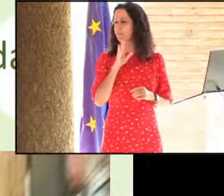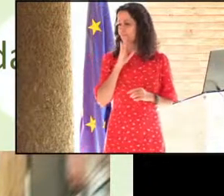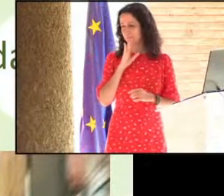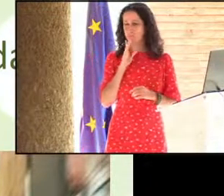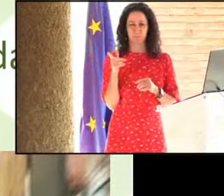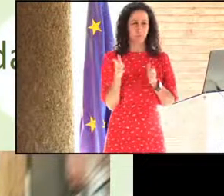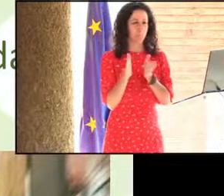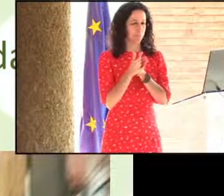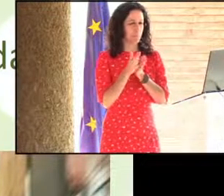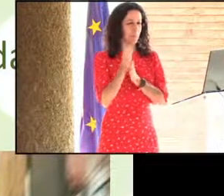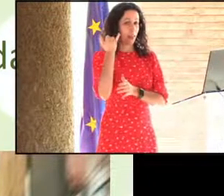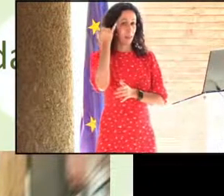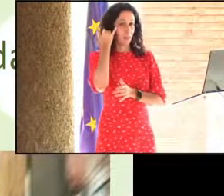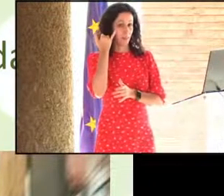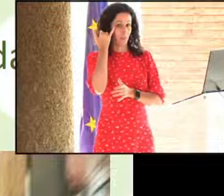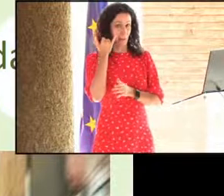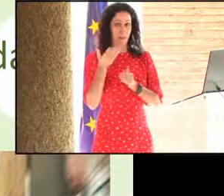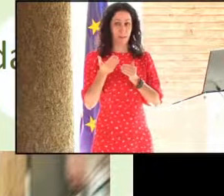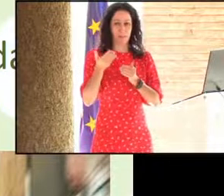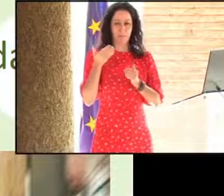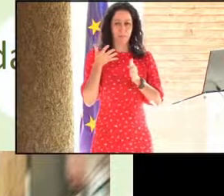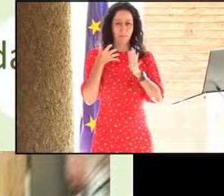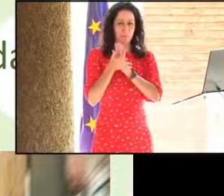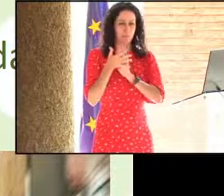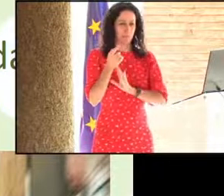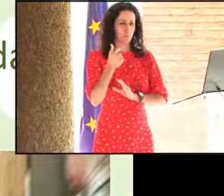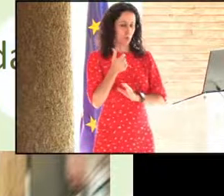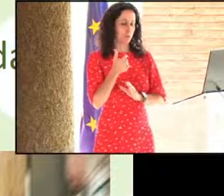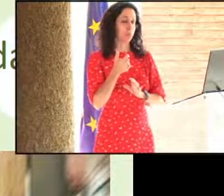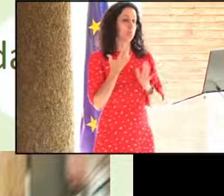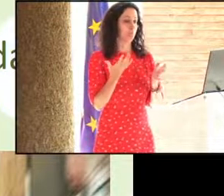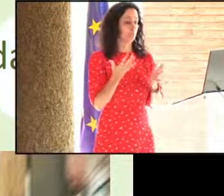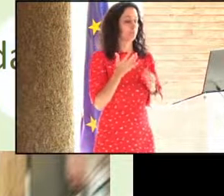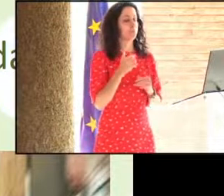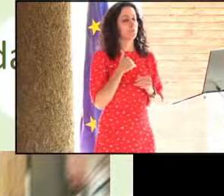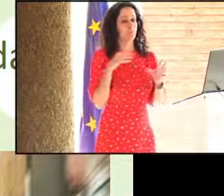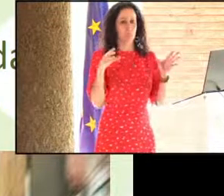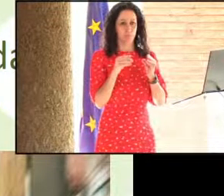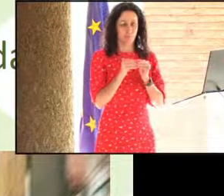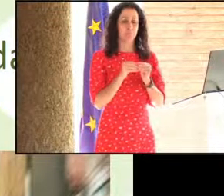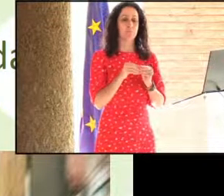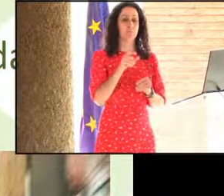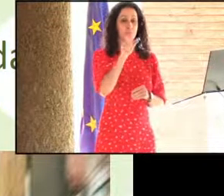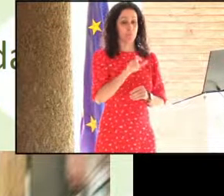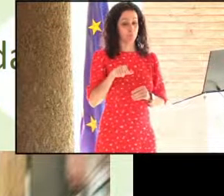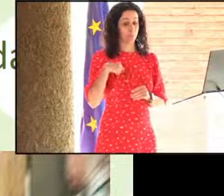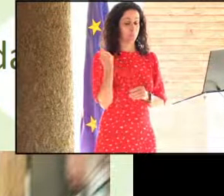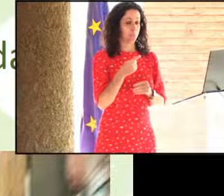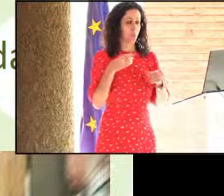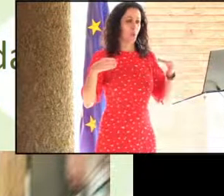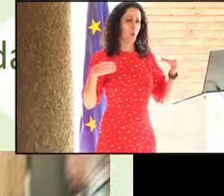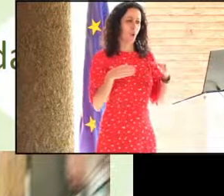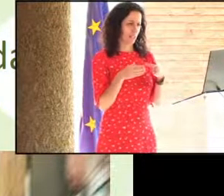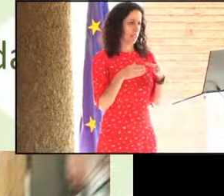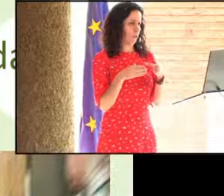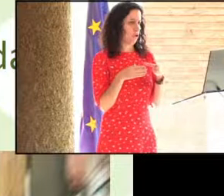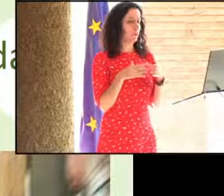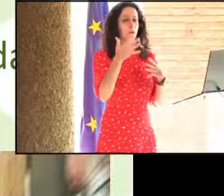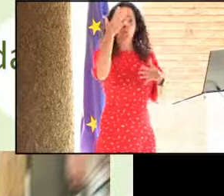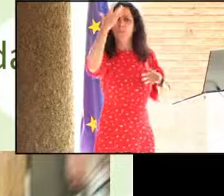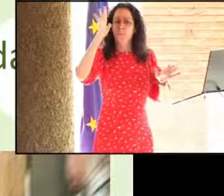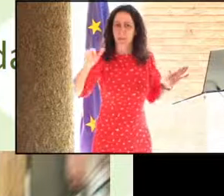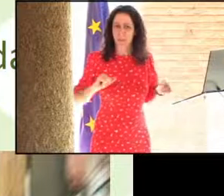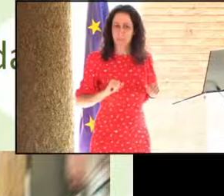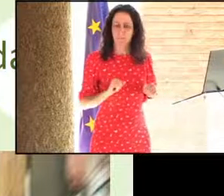eh lo primero que quería hacer aunque nuestra compañera Eva ya ha hecho una explicación un poco breve de Qué es la la comunidad sorda